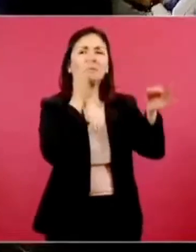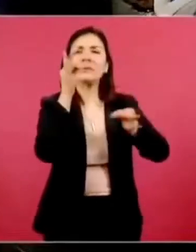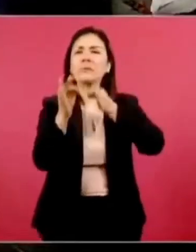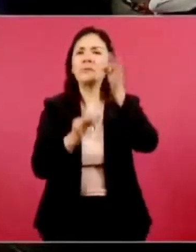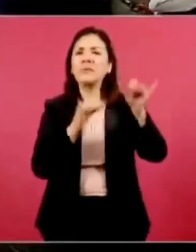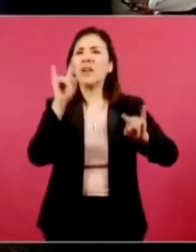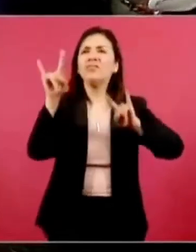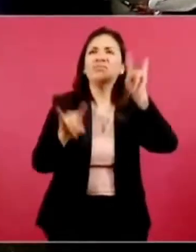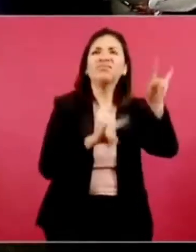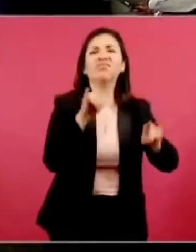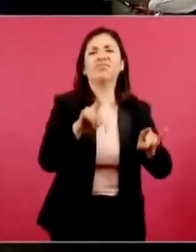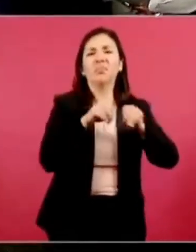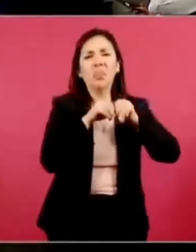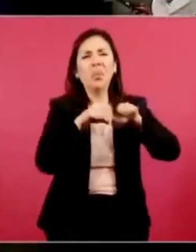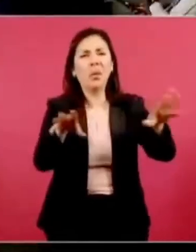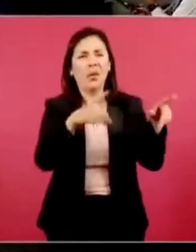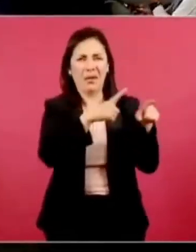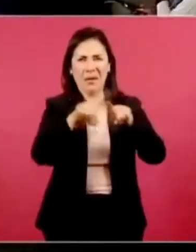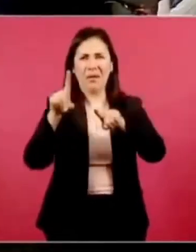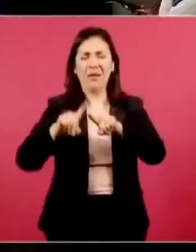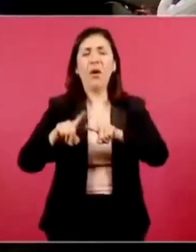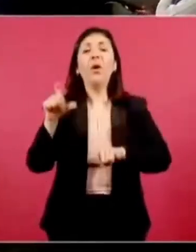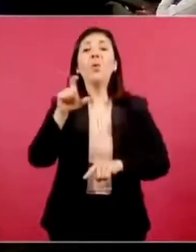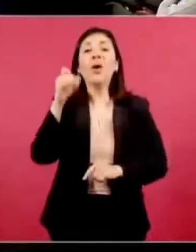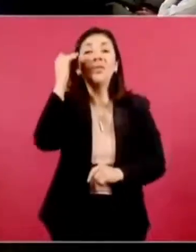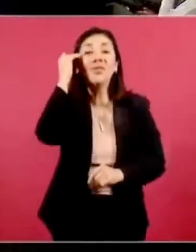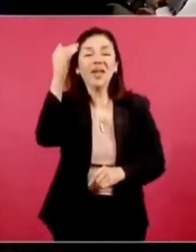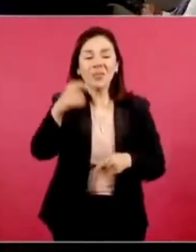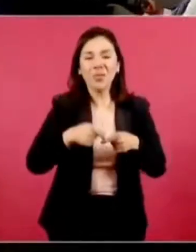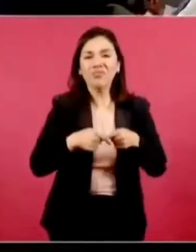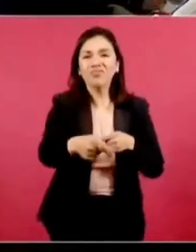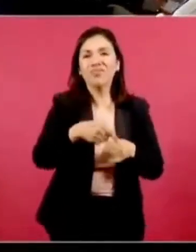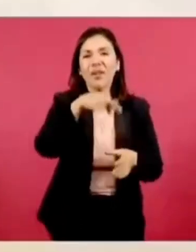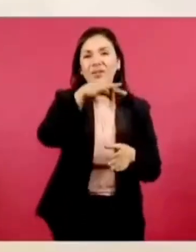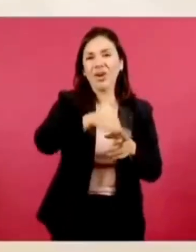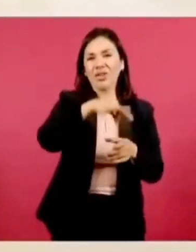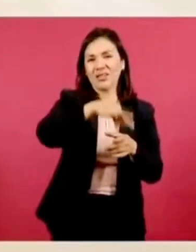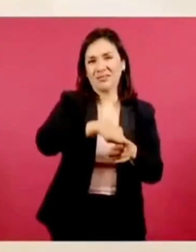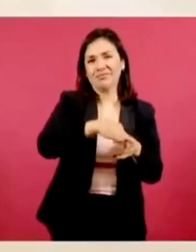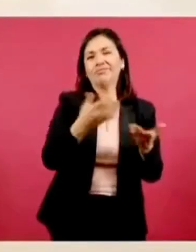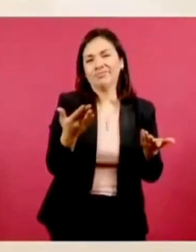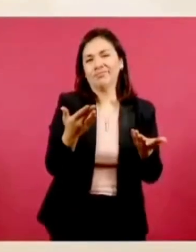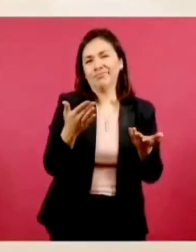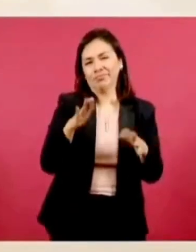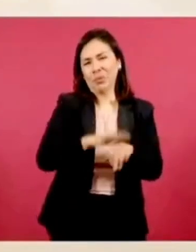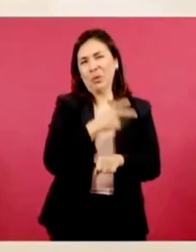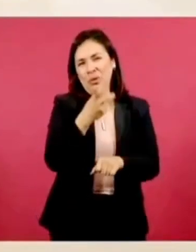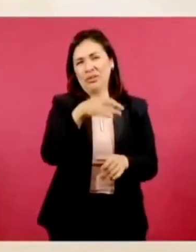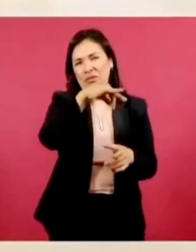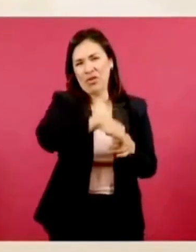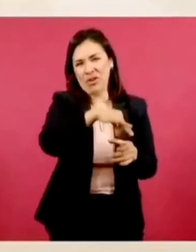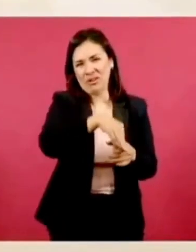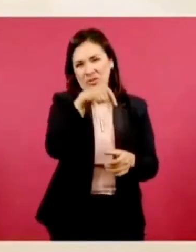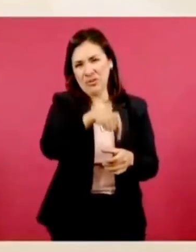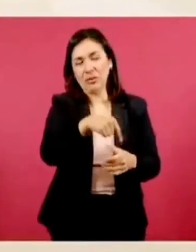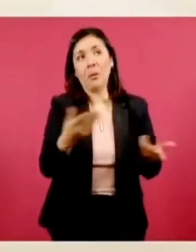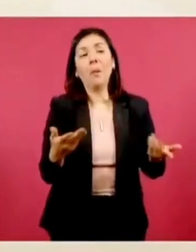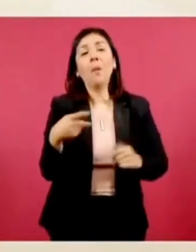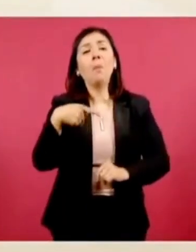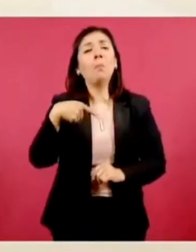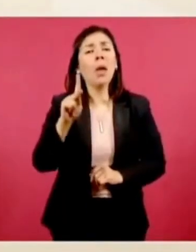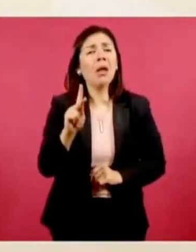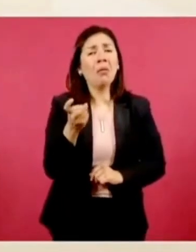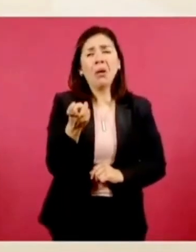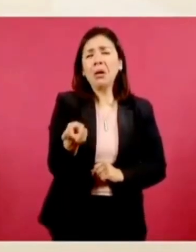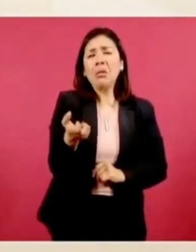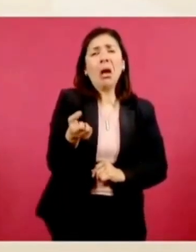en la temporada electoral, tiene que ver con las elecciones. Pero esto sucede, como lo he venido